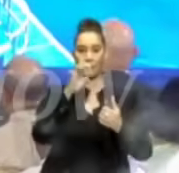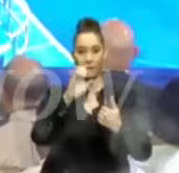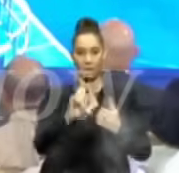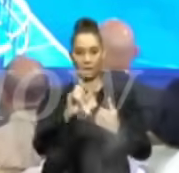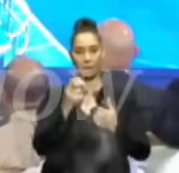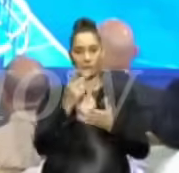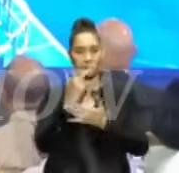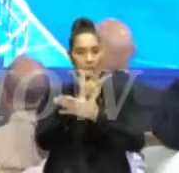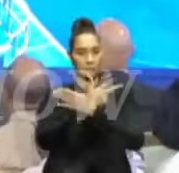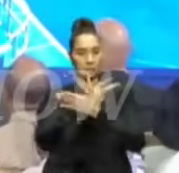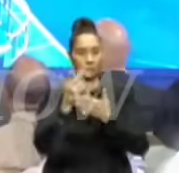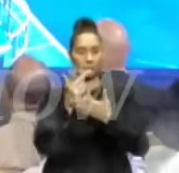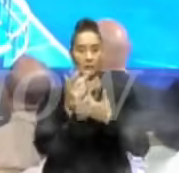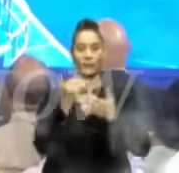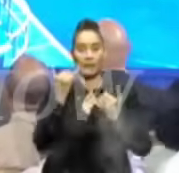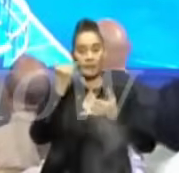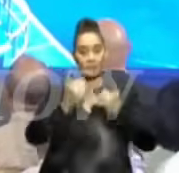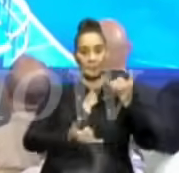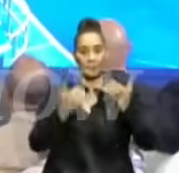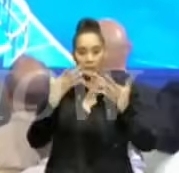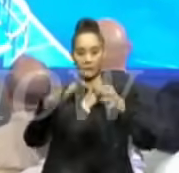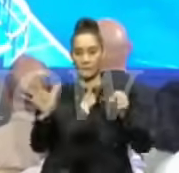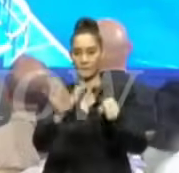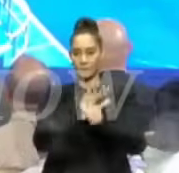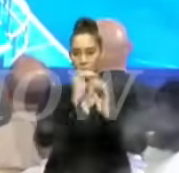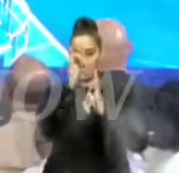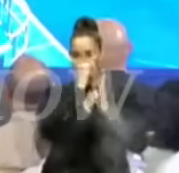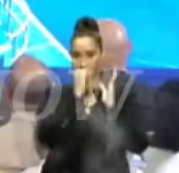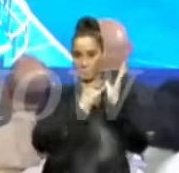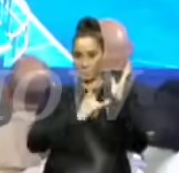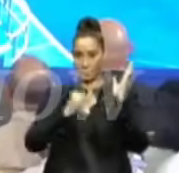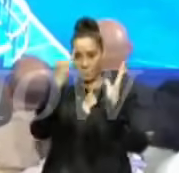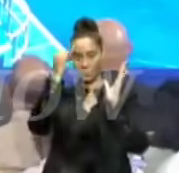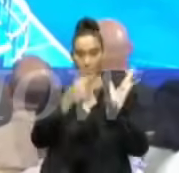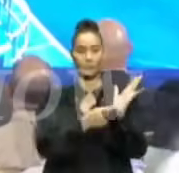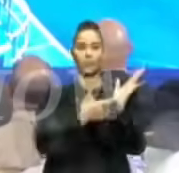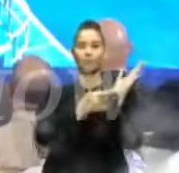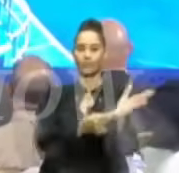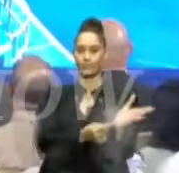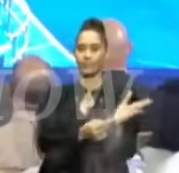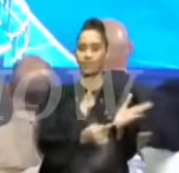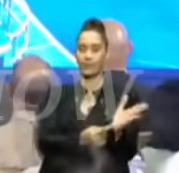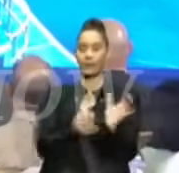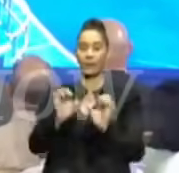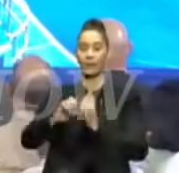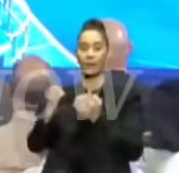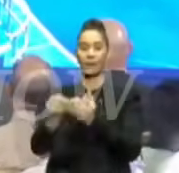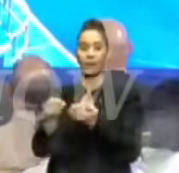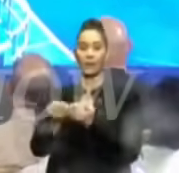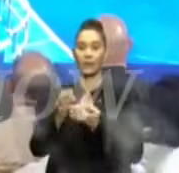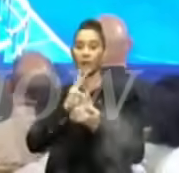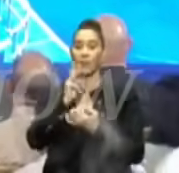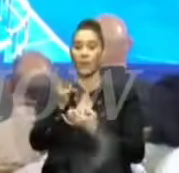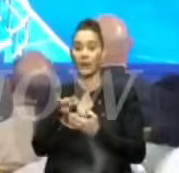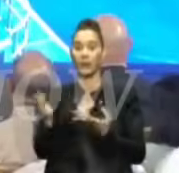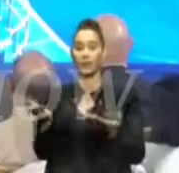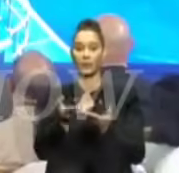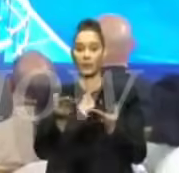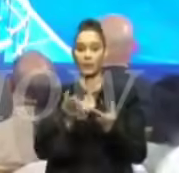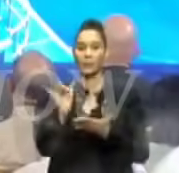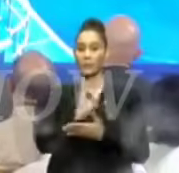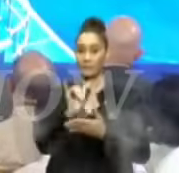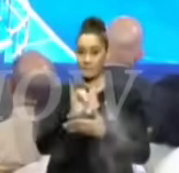semanas final de este mes Estará listo ya presidente del diseño eh para nosotros presentar Solo a usted y al equipo de gabinete del agua